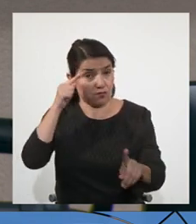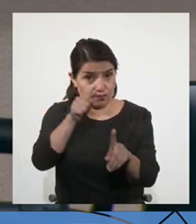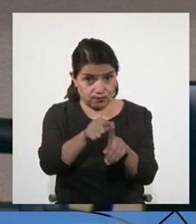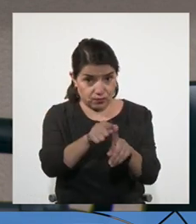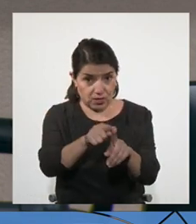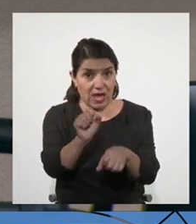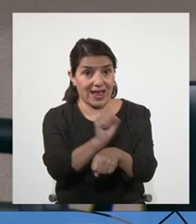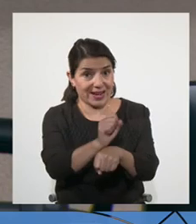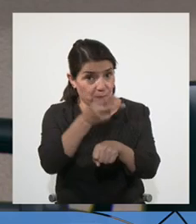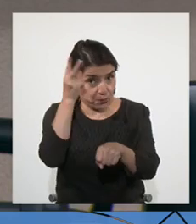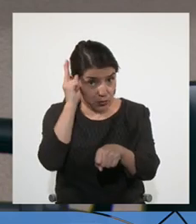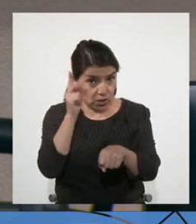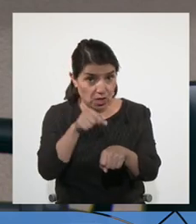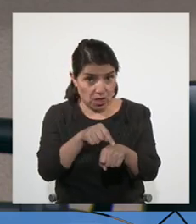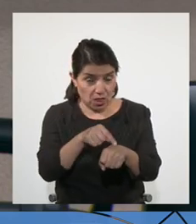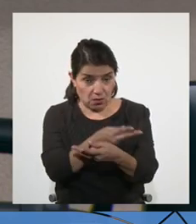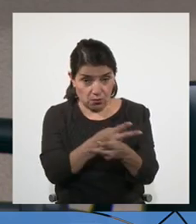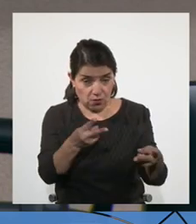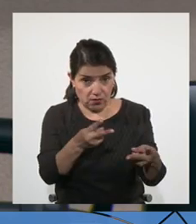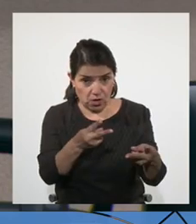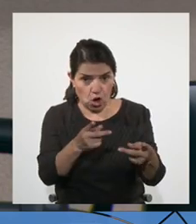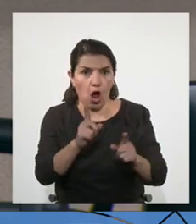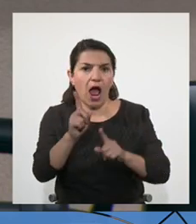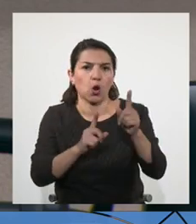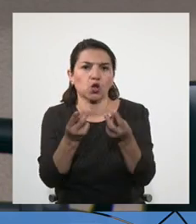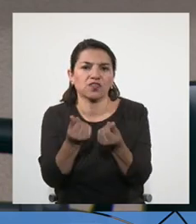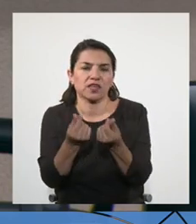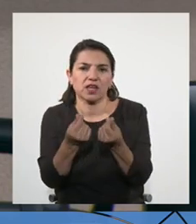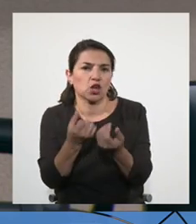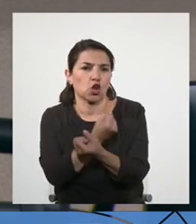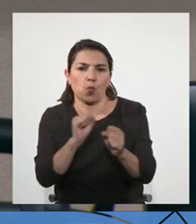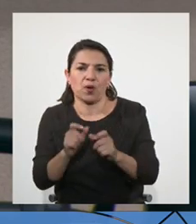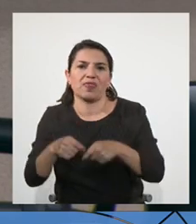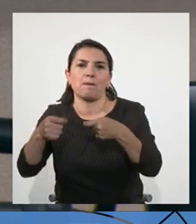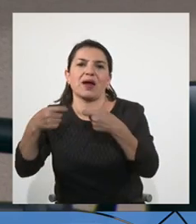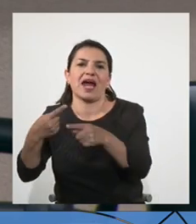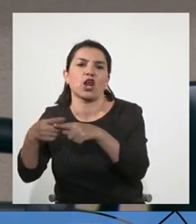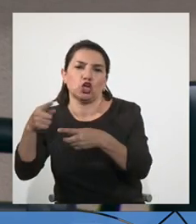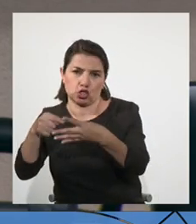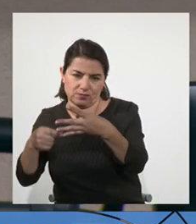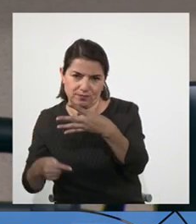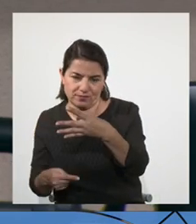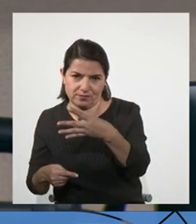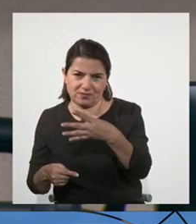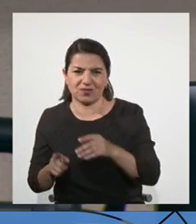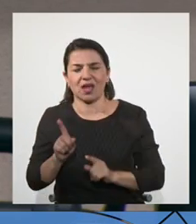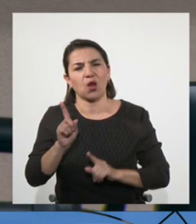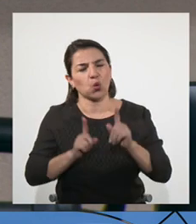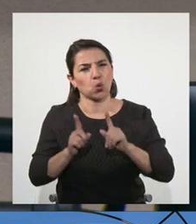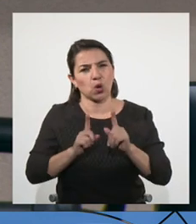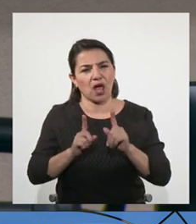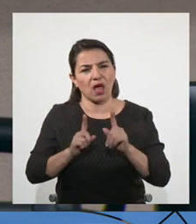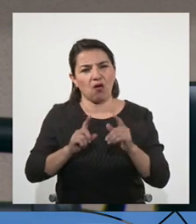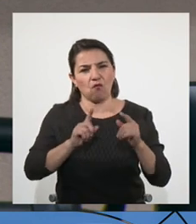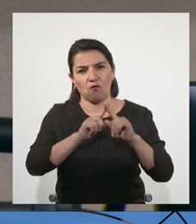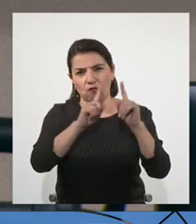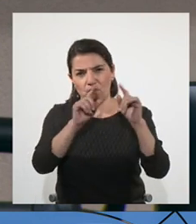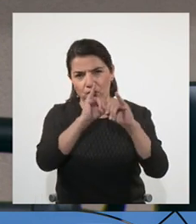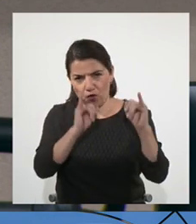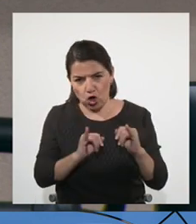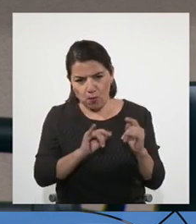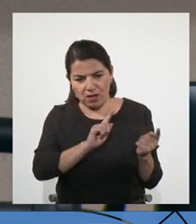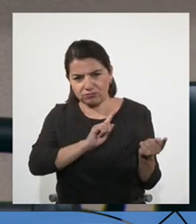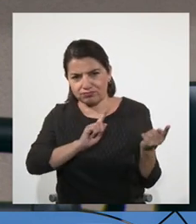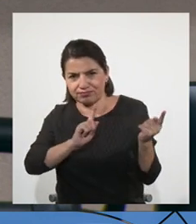financiarse. En ese sentido, lo que uno debería pensar es algún mecanismo de transición, si lo que quisiéramos efectivamente, que lo que estuviera de